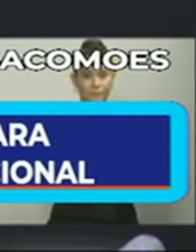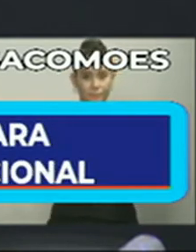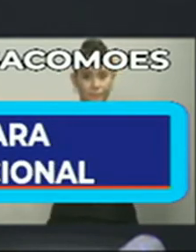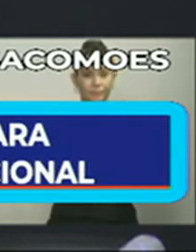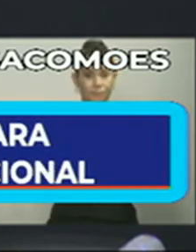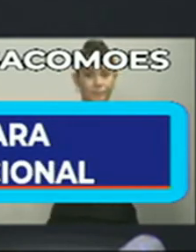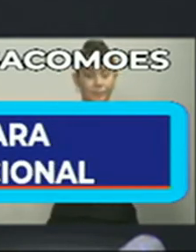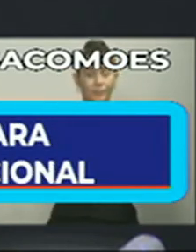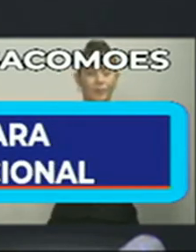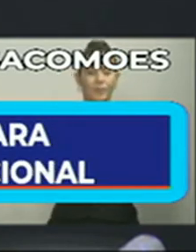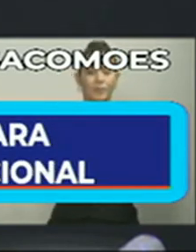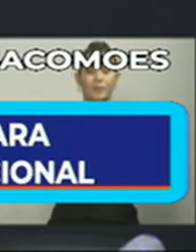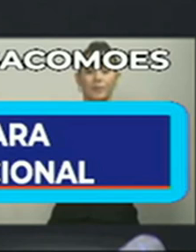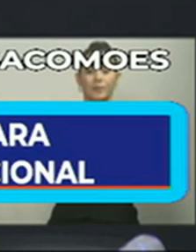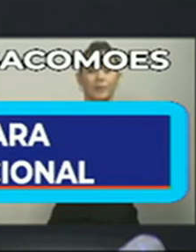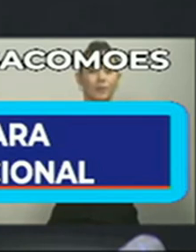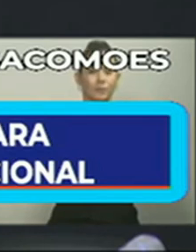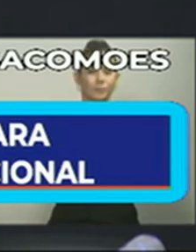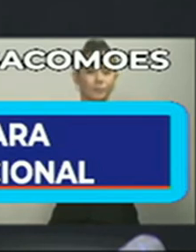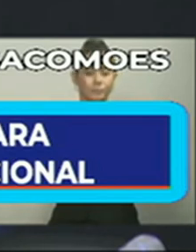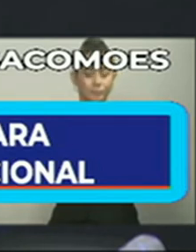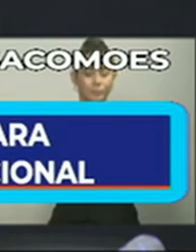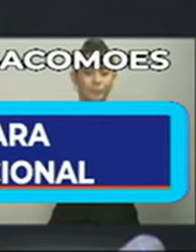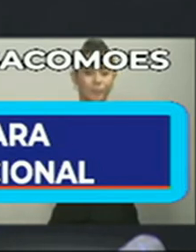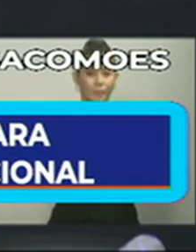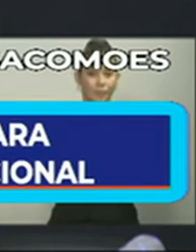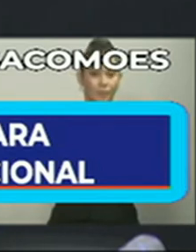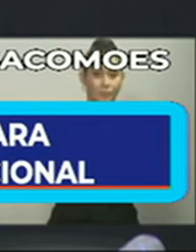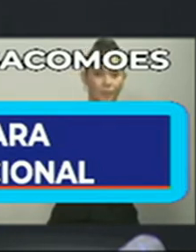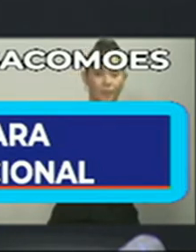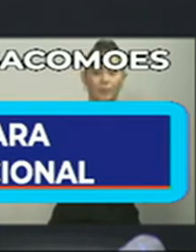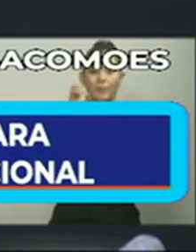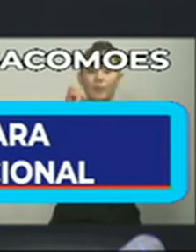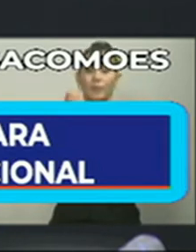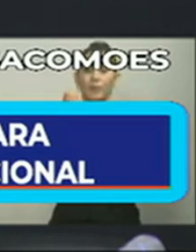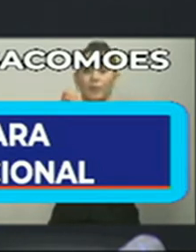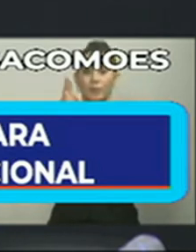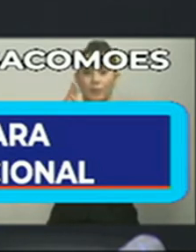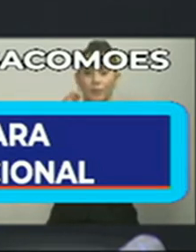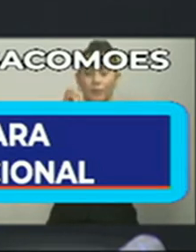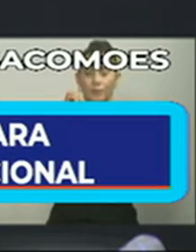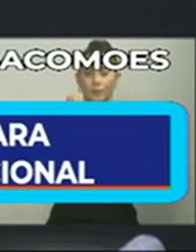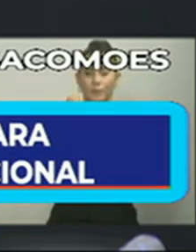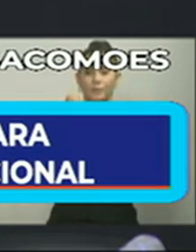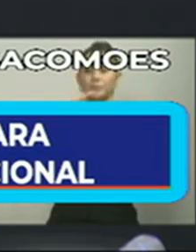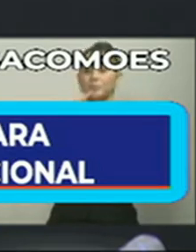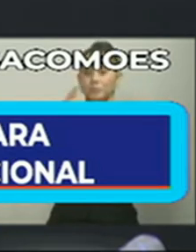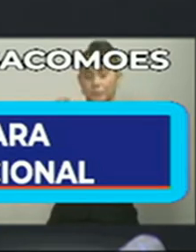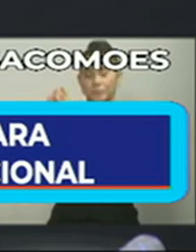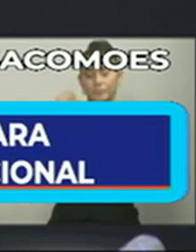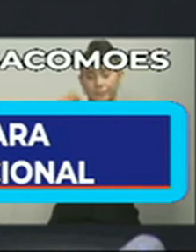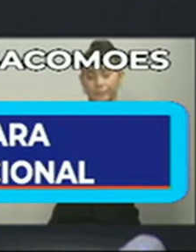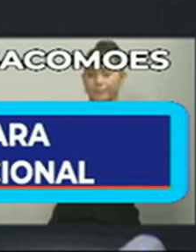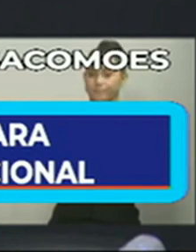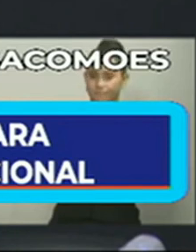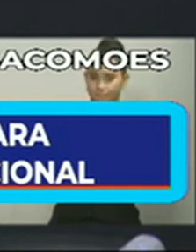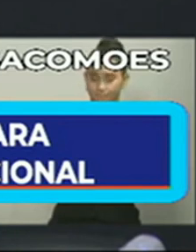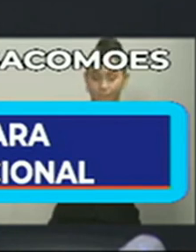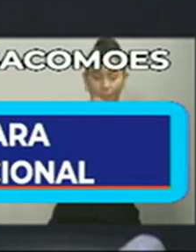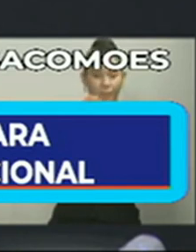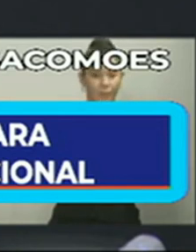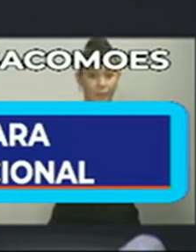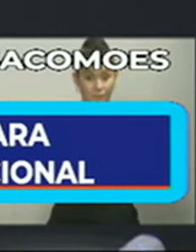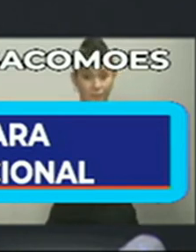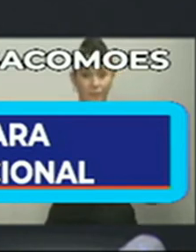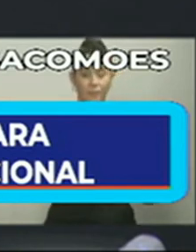del grupo de trabajos, Naciones Unidas aceptó unirse a este esfuerzo y